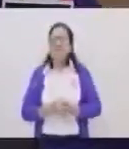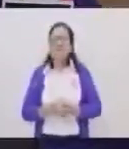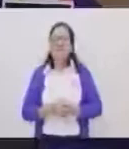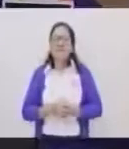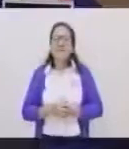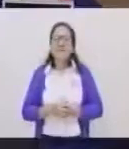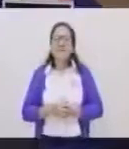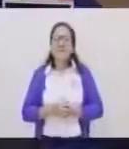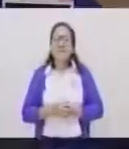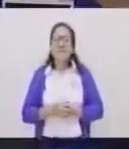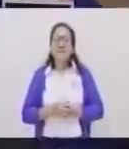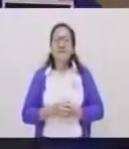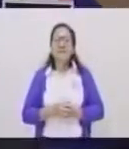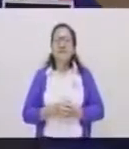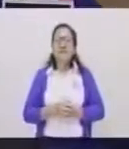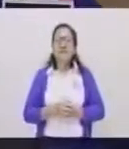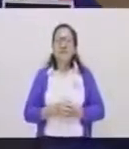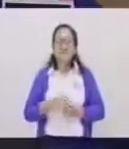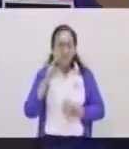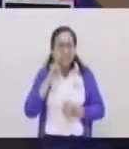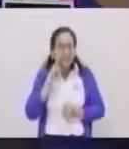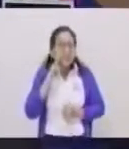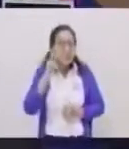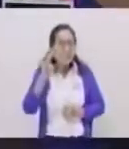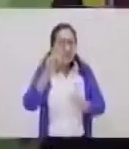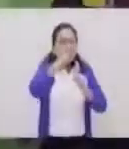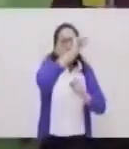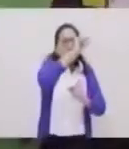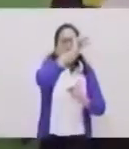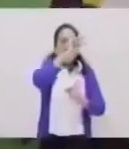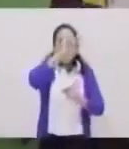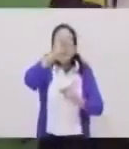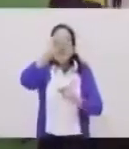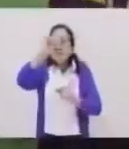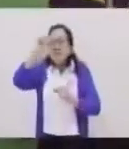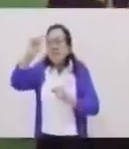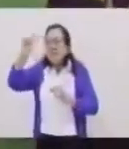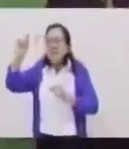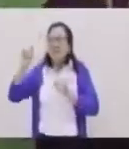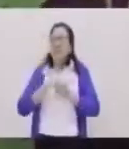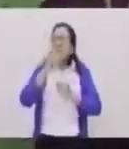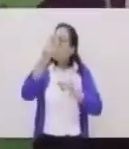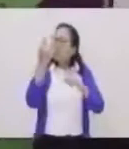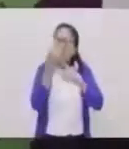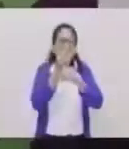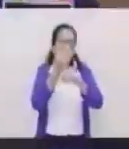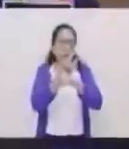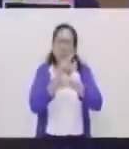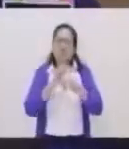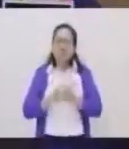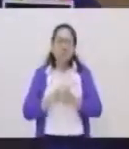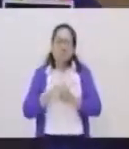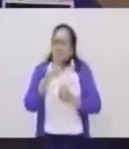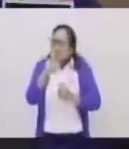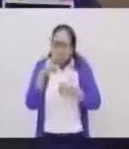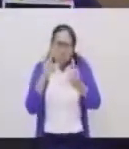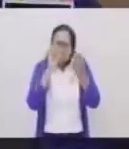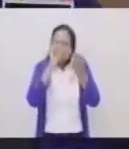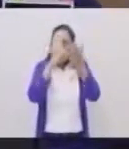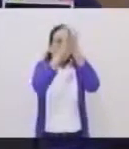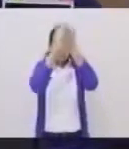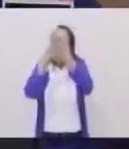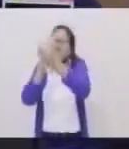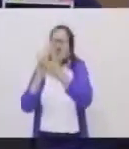preparados, ¿verdad? En este caso, ¿qué observas? Debes observar una línea. Sobre esta línea vas a utilizar con lo que tú vas a